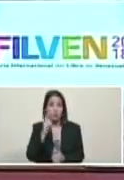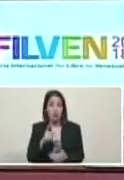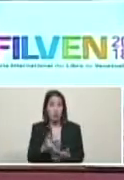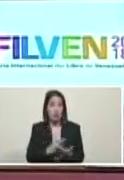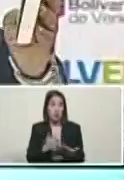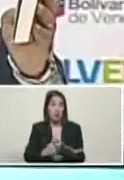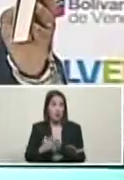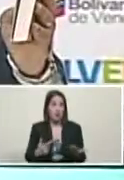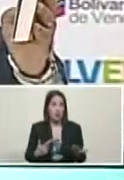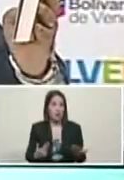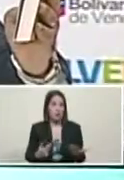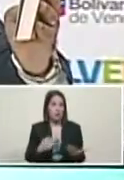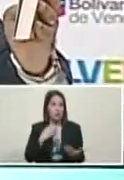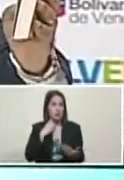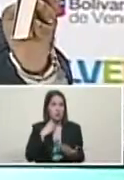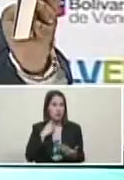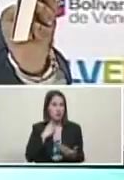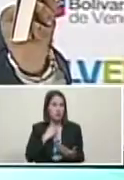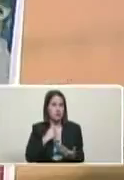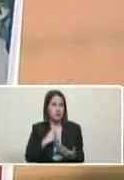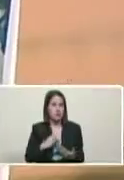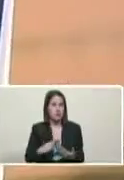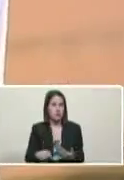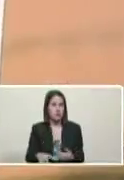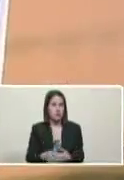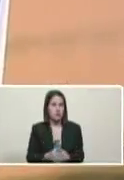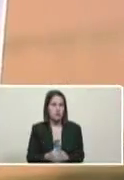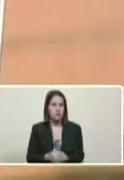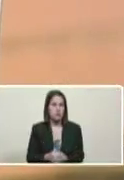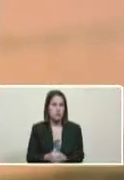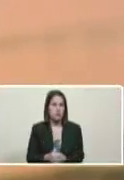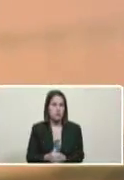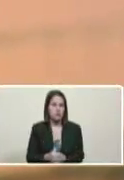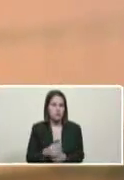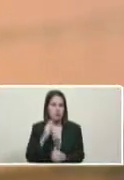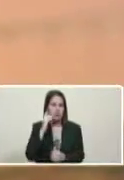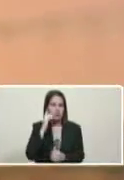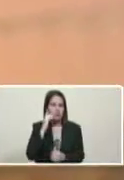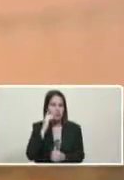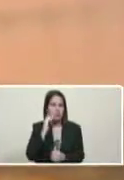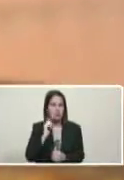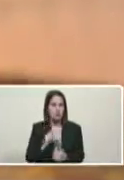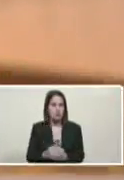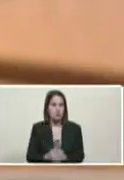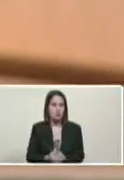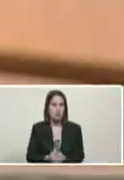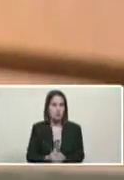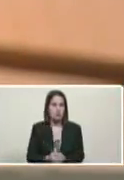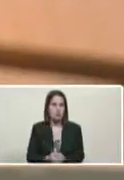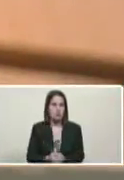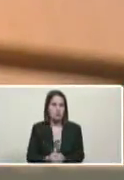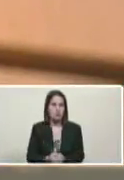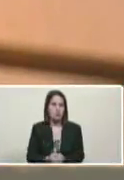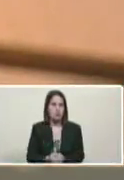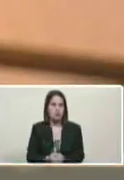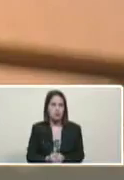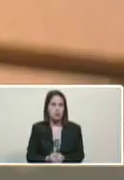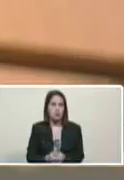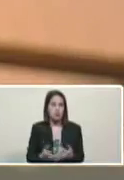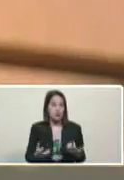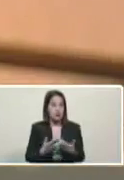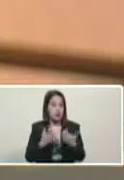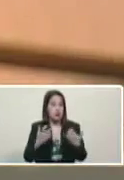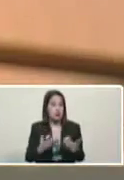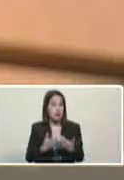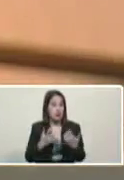conocer estos libros, Colombia, Laboratorio de Embrujos, Democracia y Terrorismo de Estado. Este libro tiene